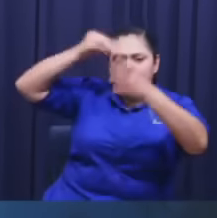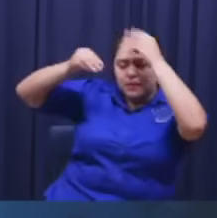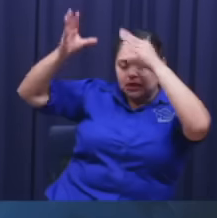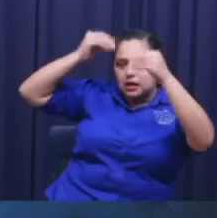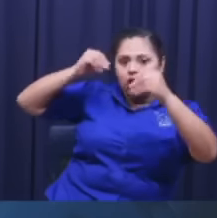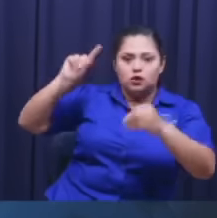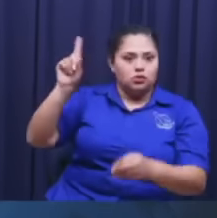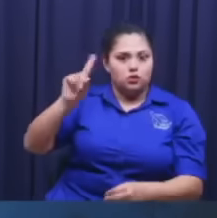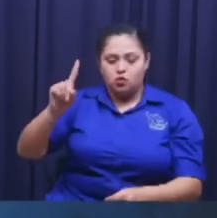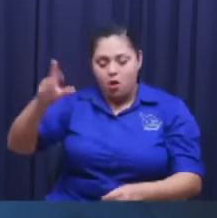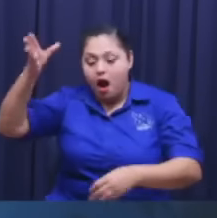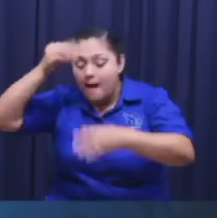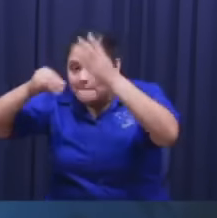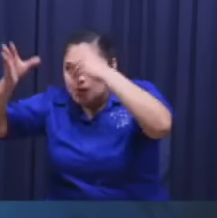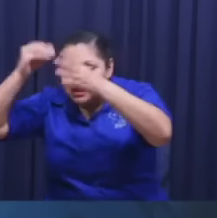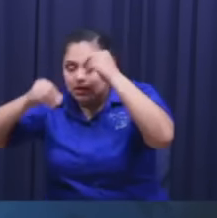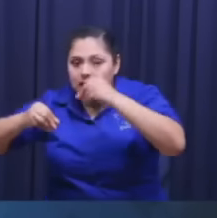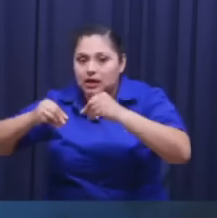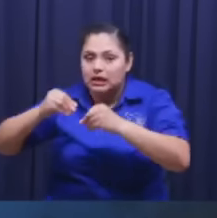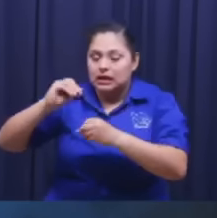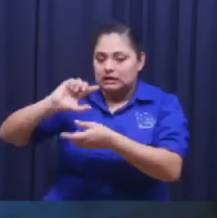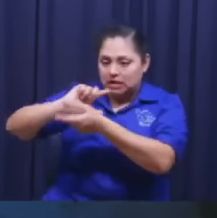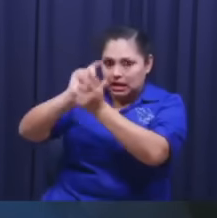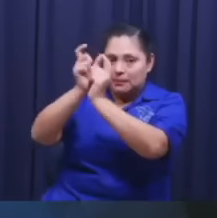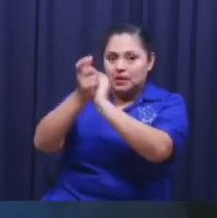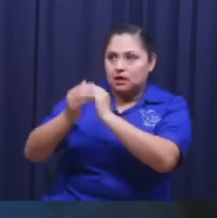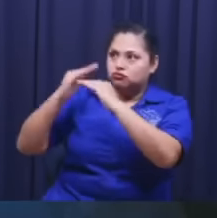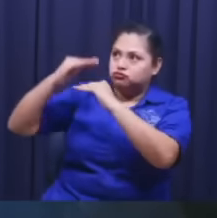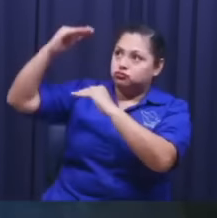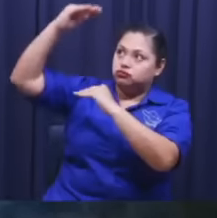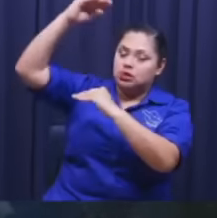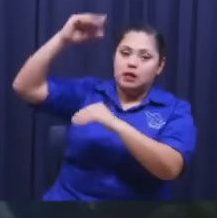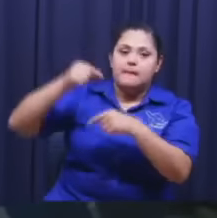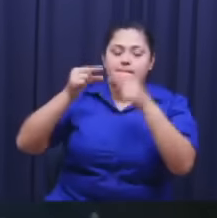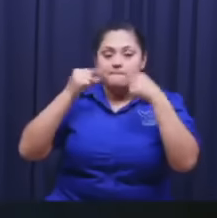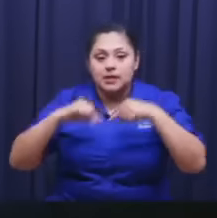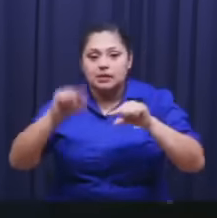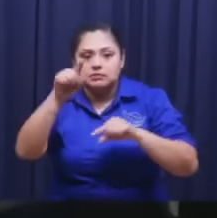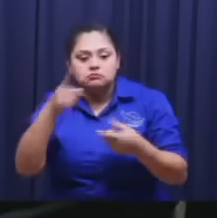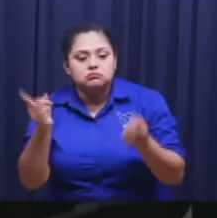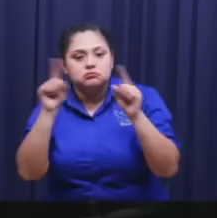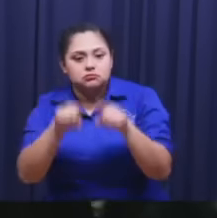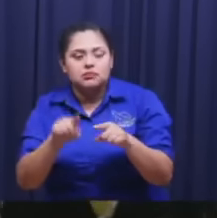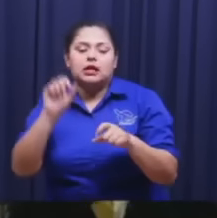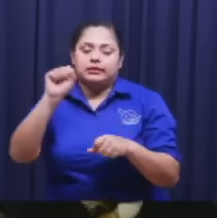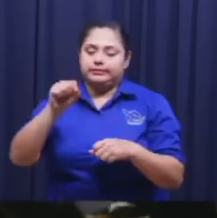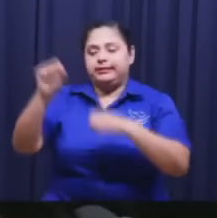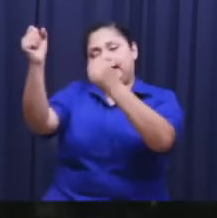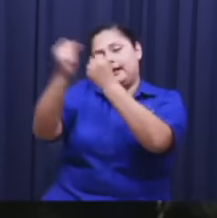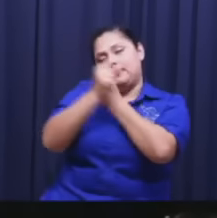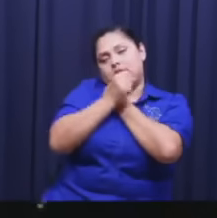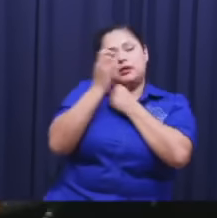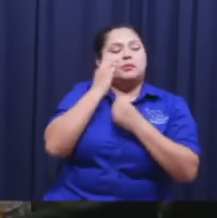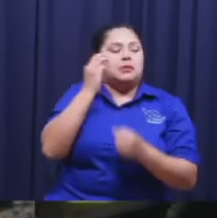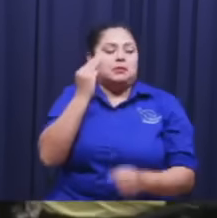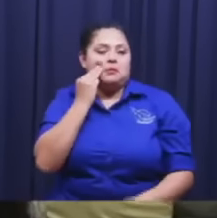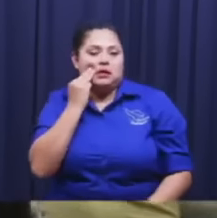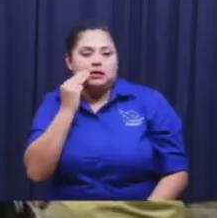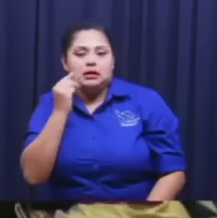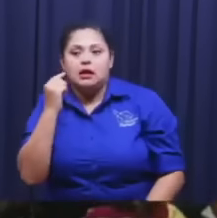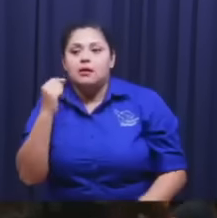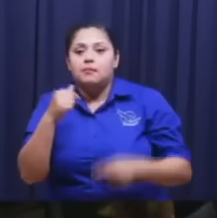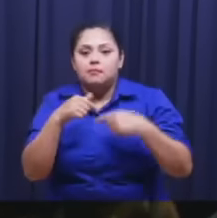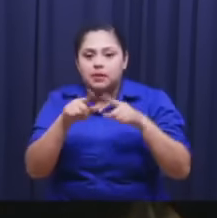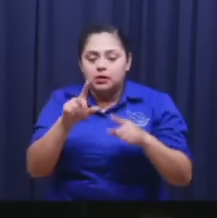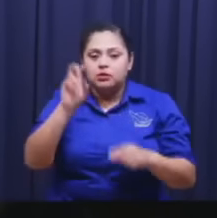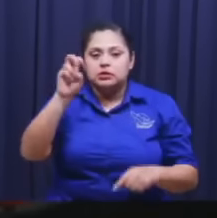de Dios. No, se aprende y va evolucionando. Pues mientras eso sucede, claro, el amor de los padres, pero también él tiene que